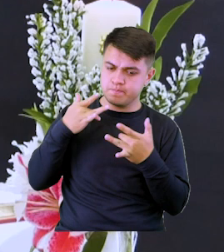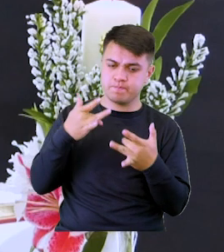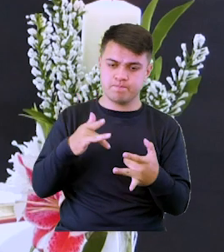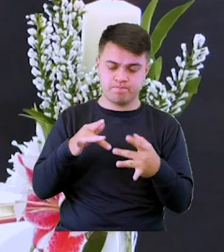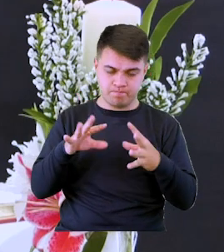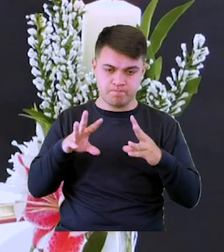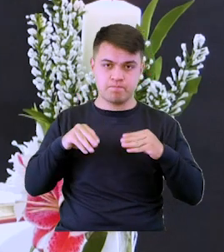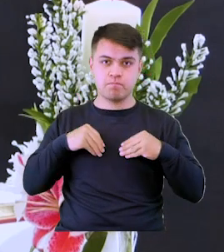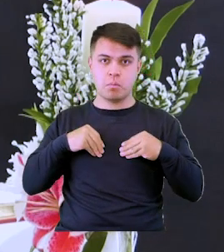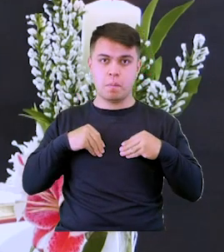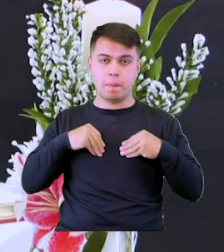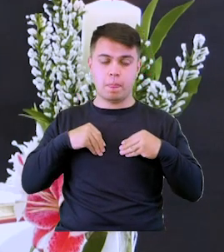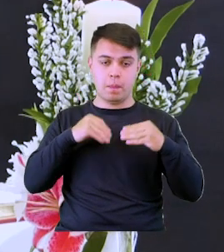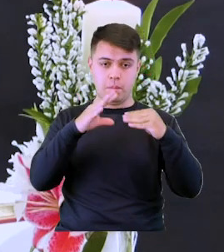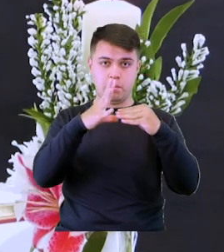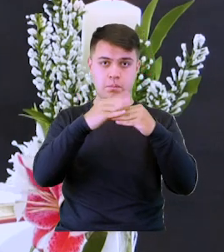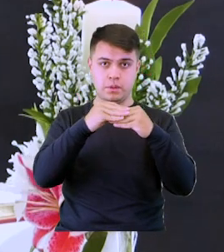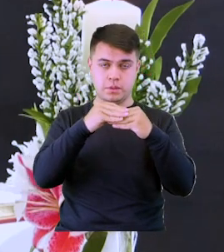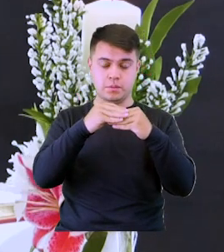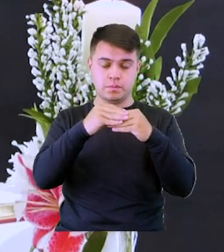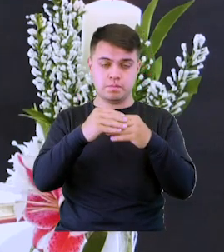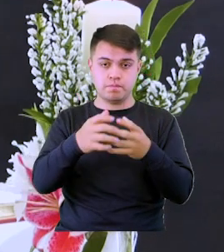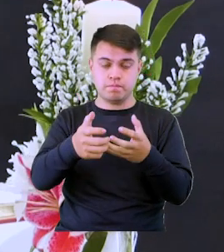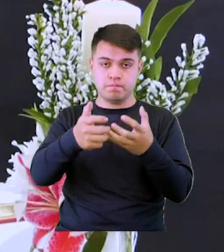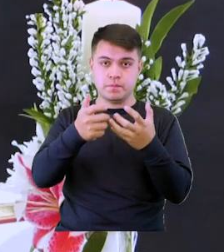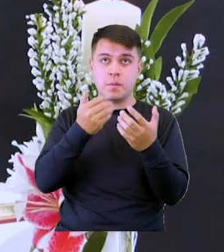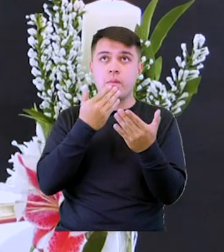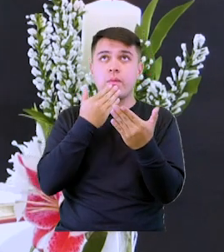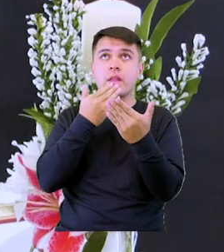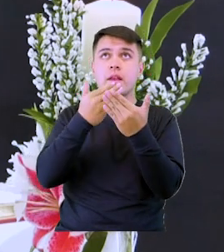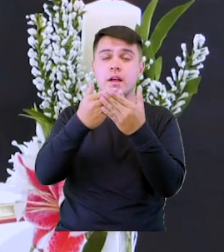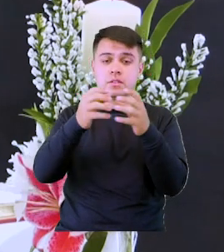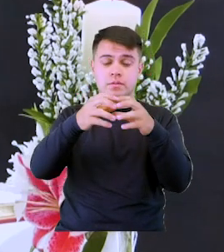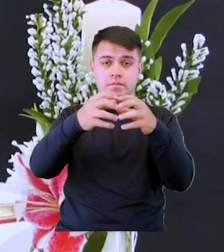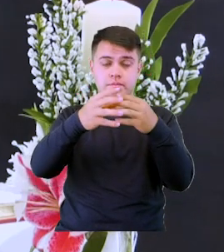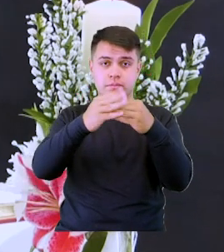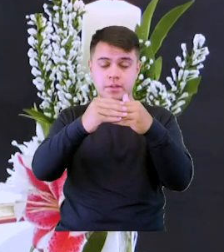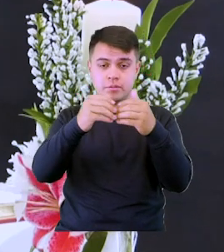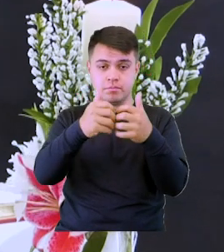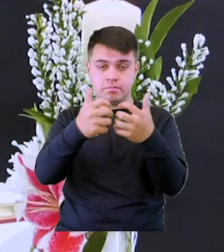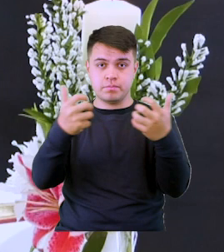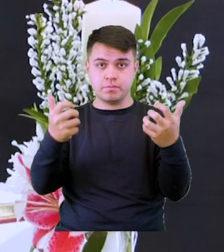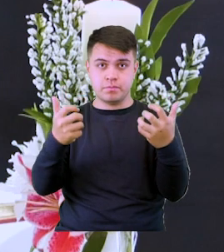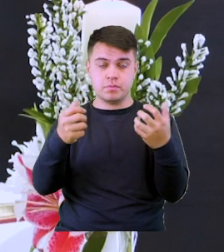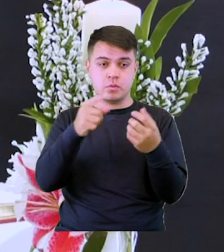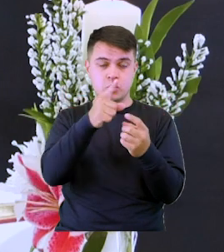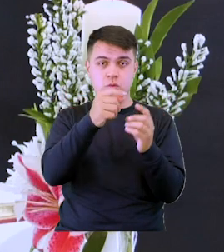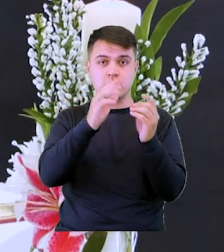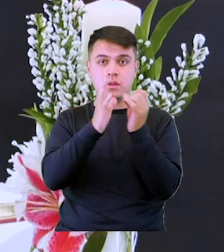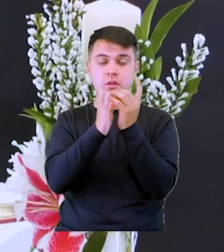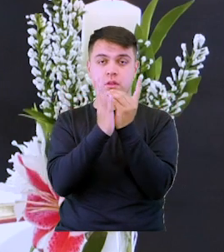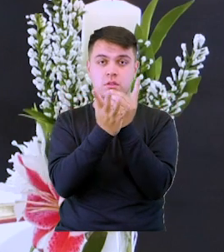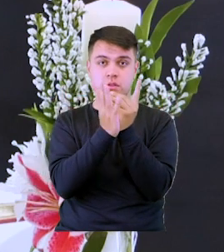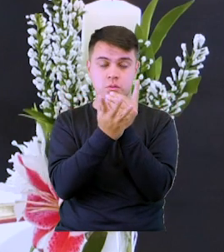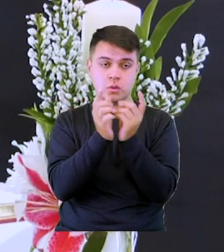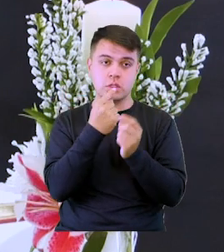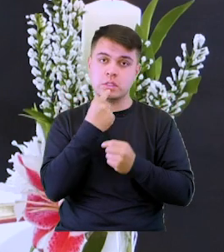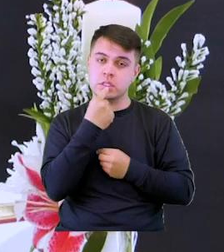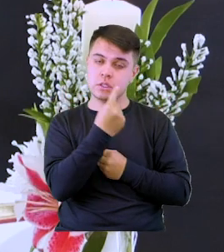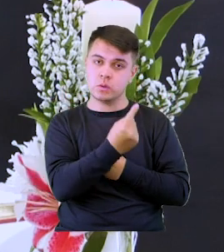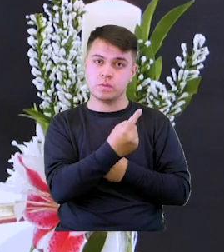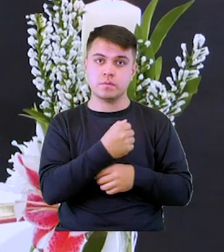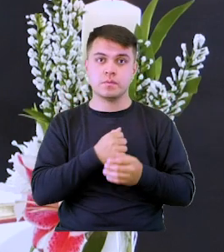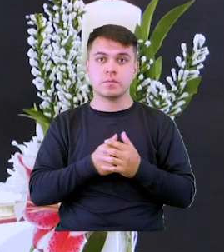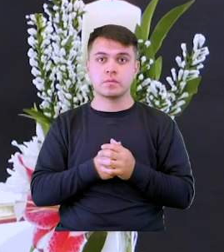voluntariamente aceptada, tomó pan y dando gracias lo partió y lo dio a sus discípulos